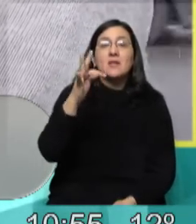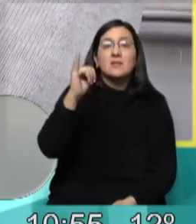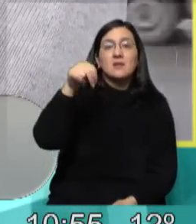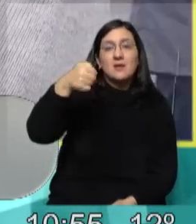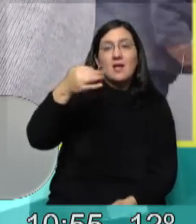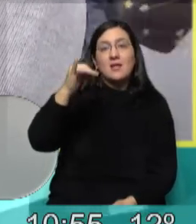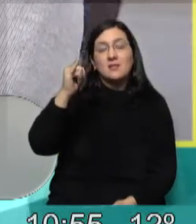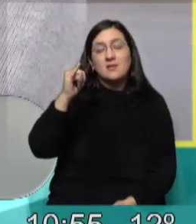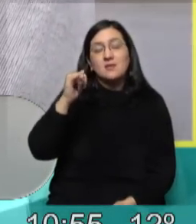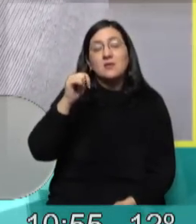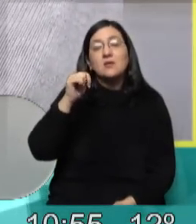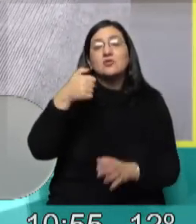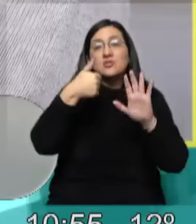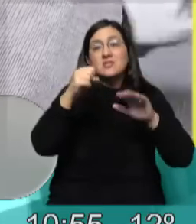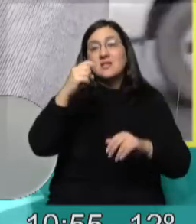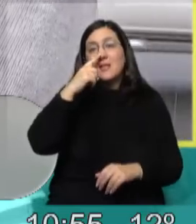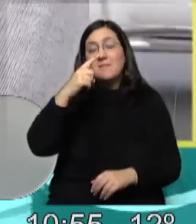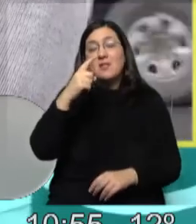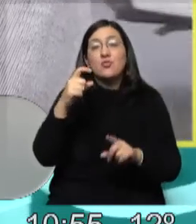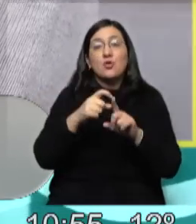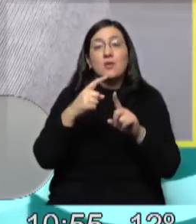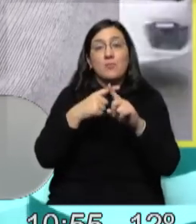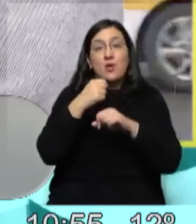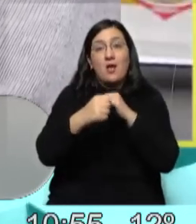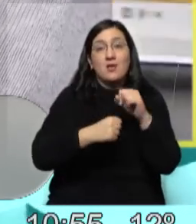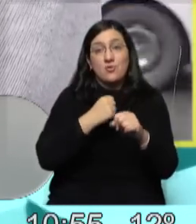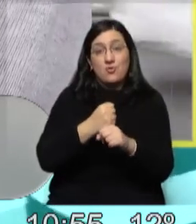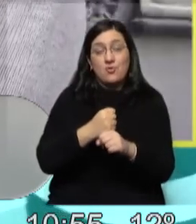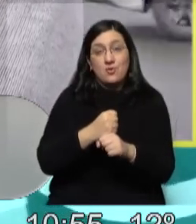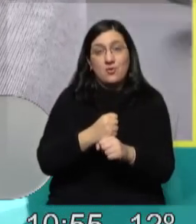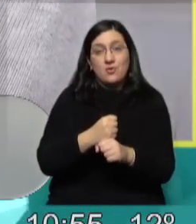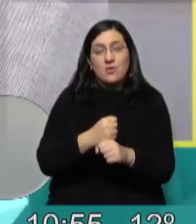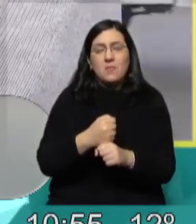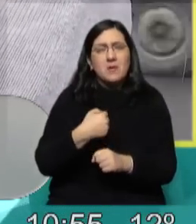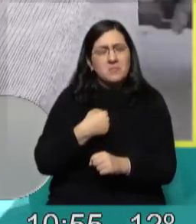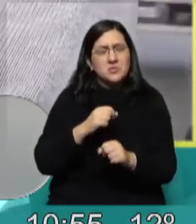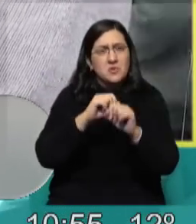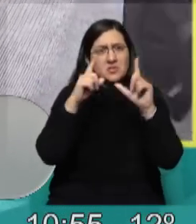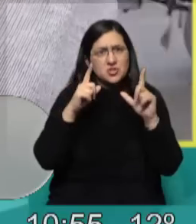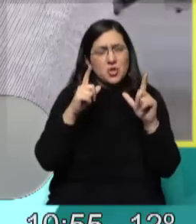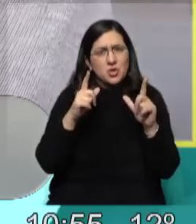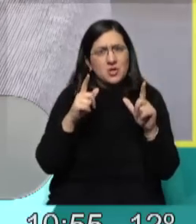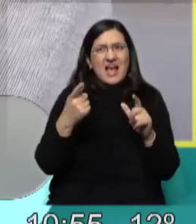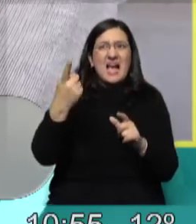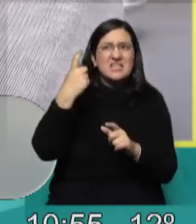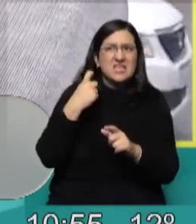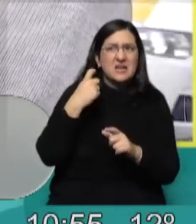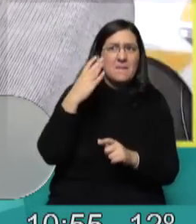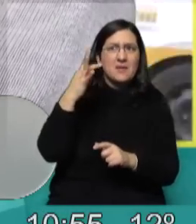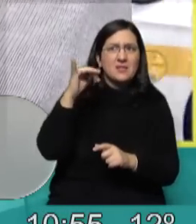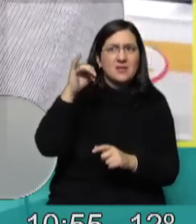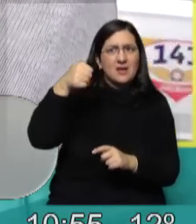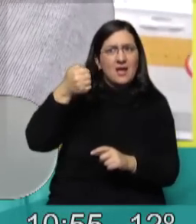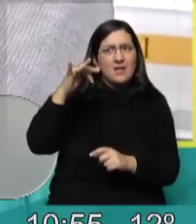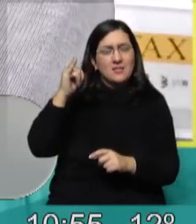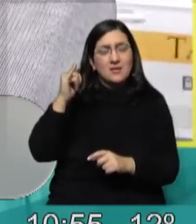año. Y a mí lo que me llamó la atención, porque no me voy a mirar para el costado, fue la reacción de Pettinati ayer en su programa, cuando